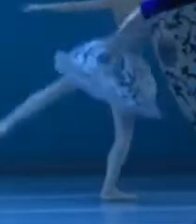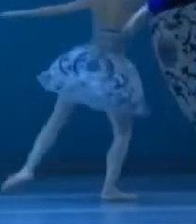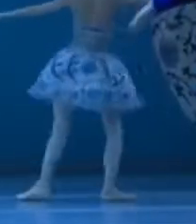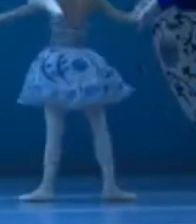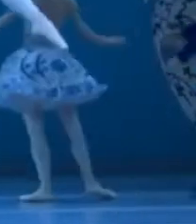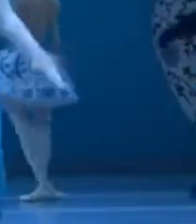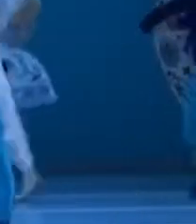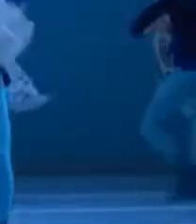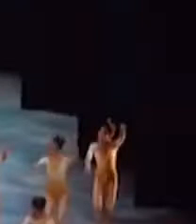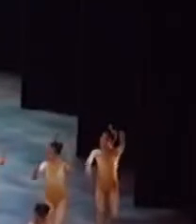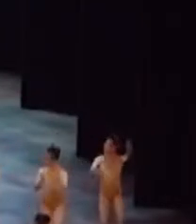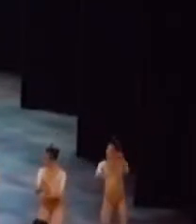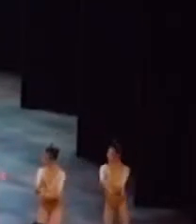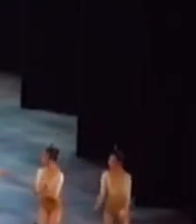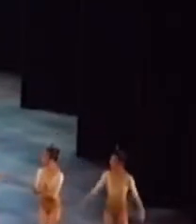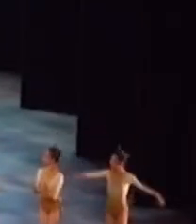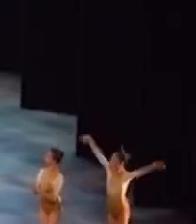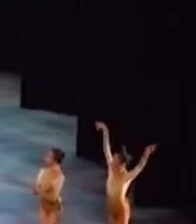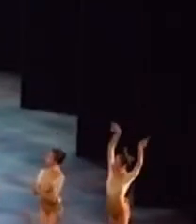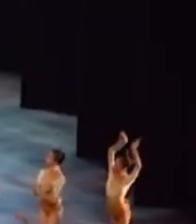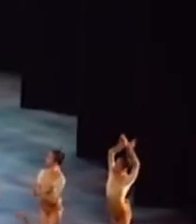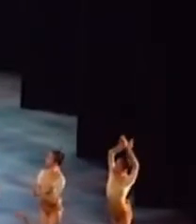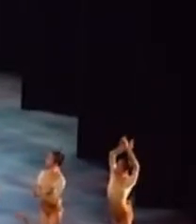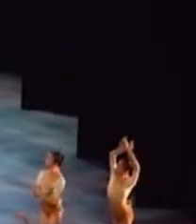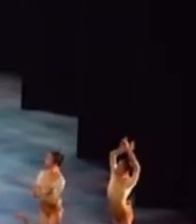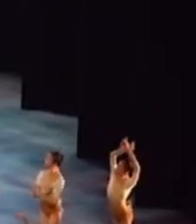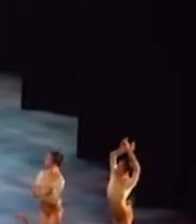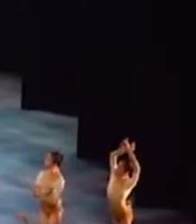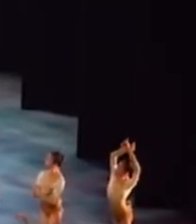Gala de ballet chino.